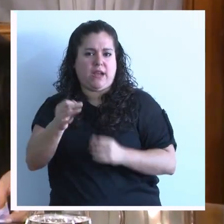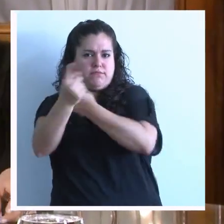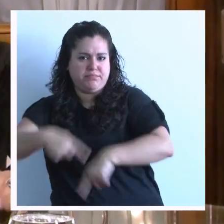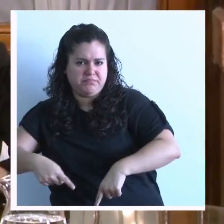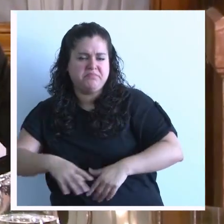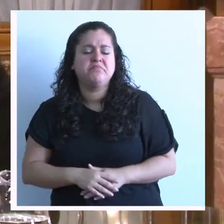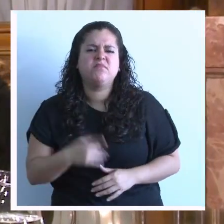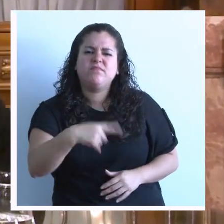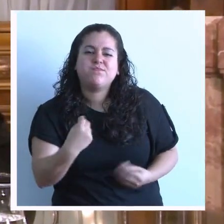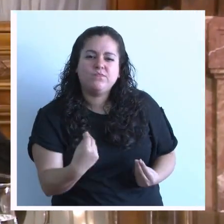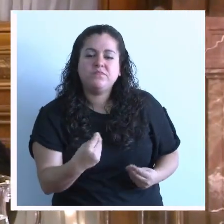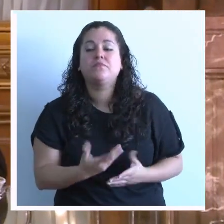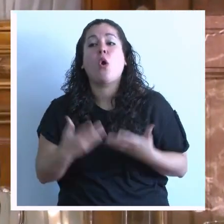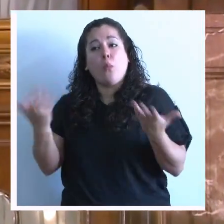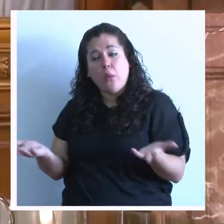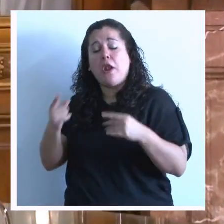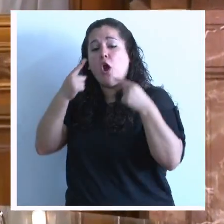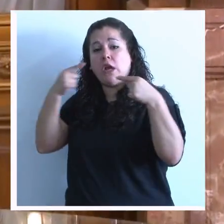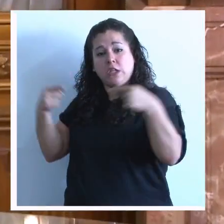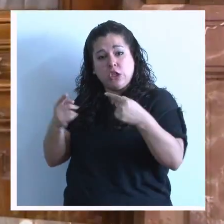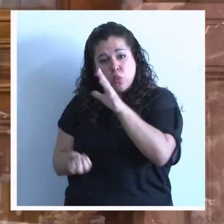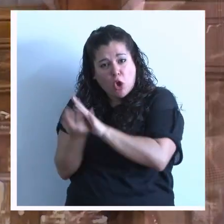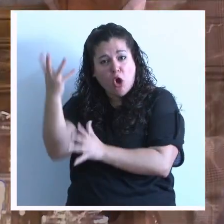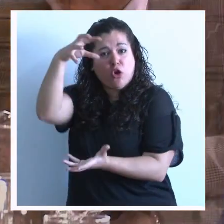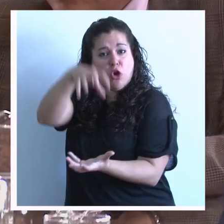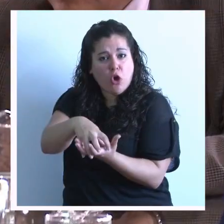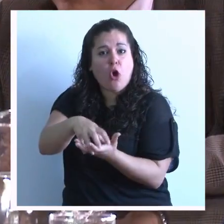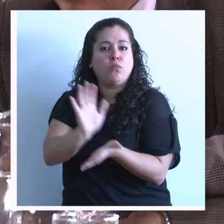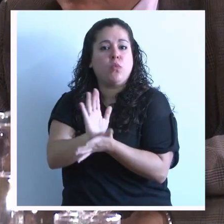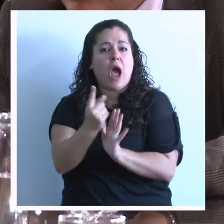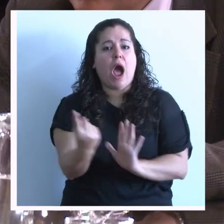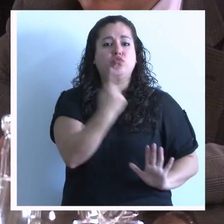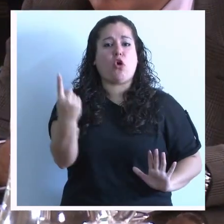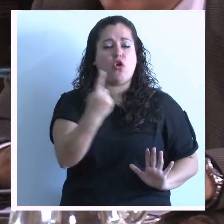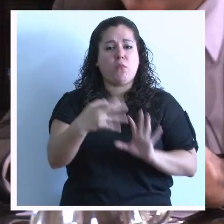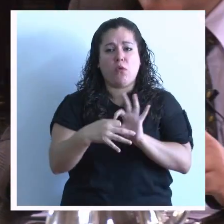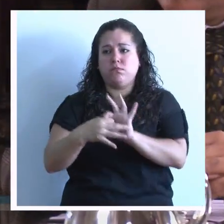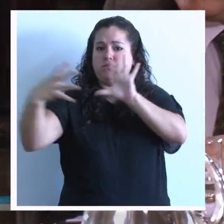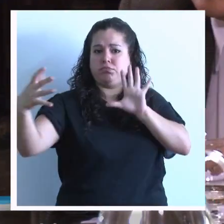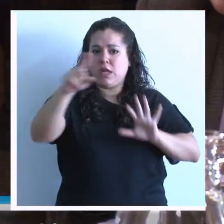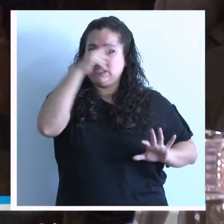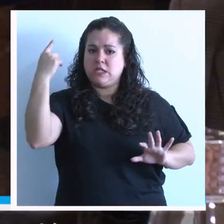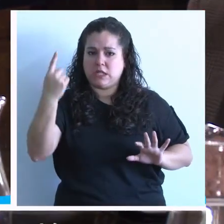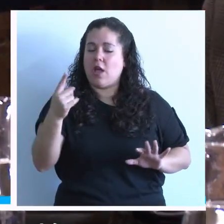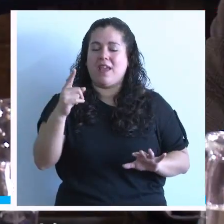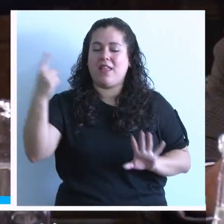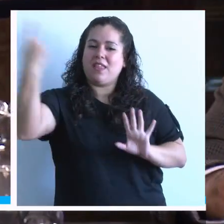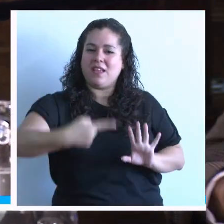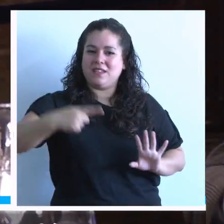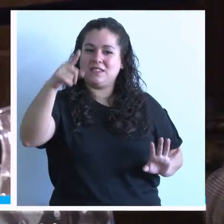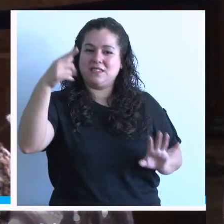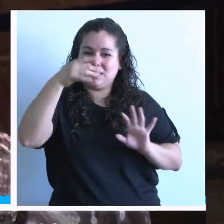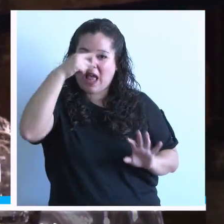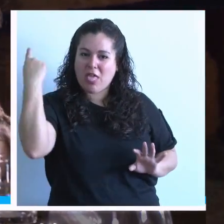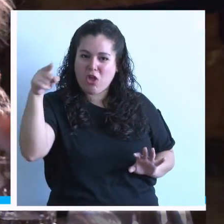¿De qué se trata, Adriana? Bueno, se trata de la creación de un instituto autónomo, dependiente del Estado